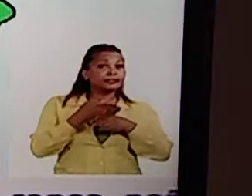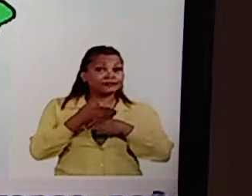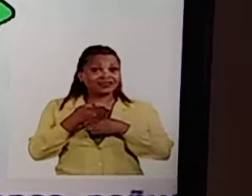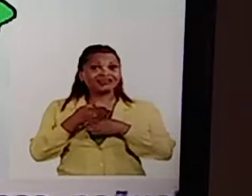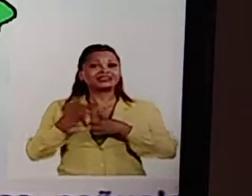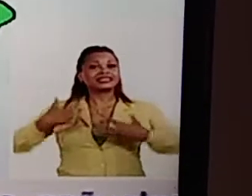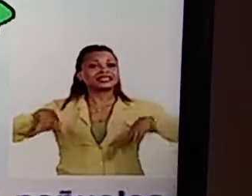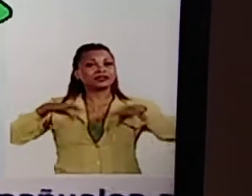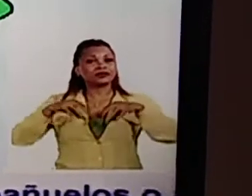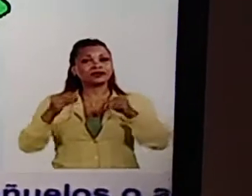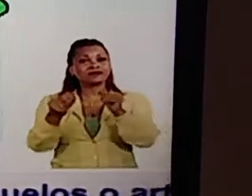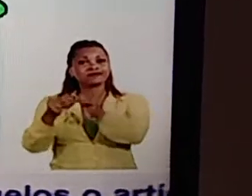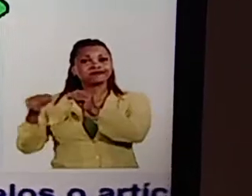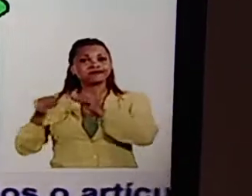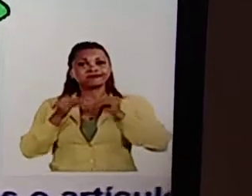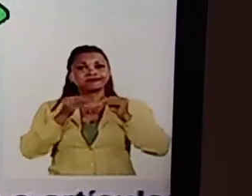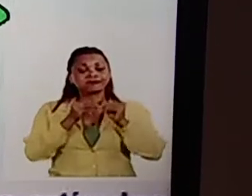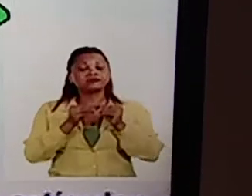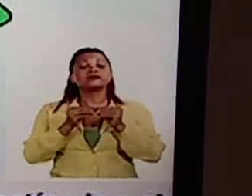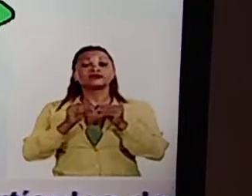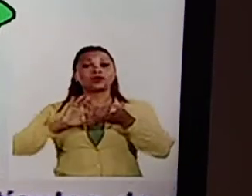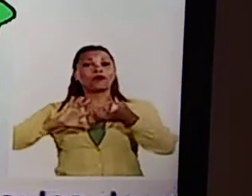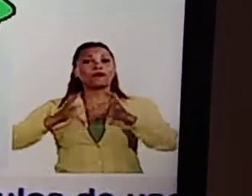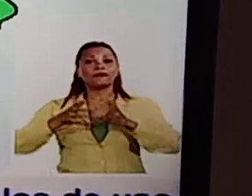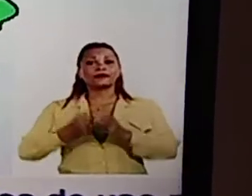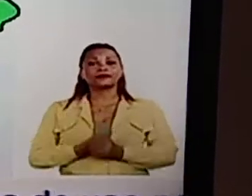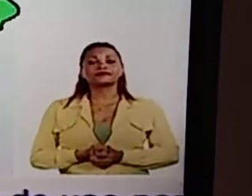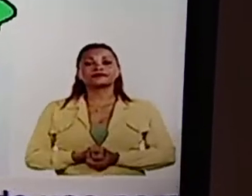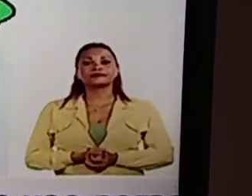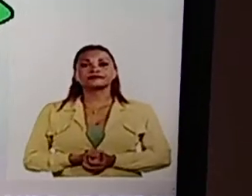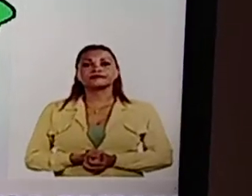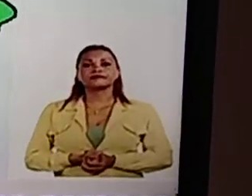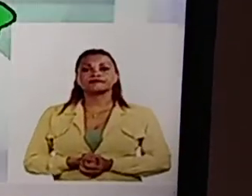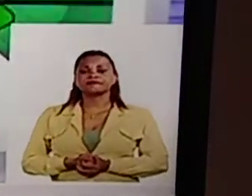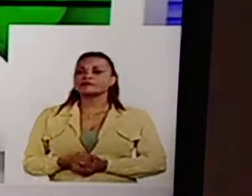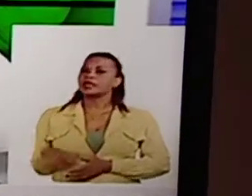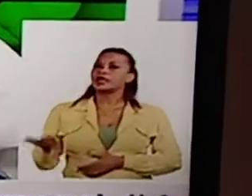la transmisión en nuestro país, prácticamente en todos los territorios.